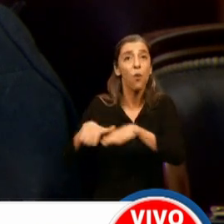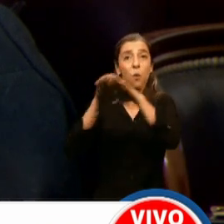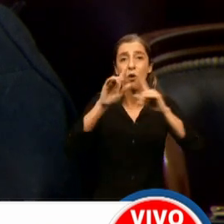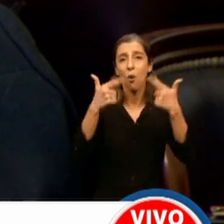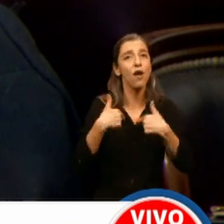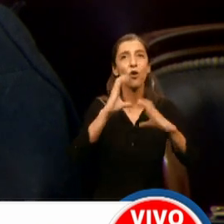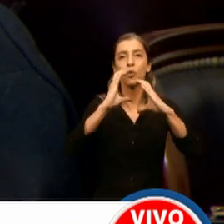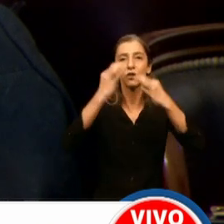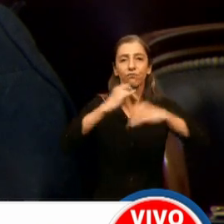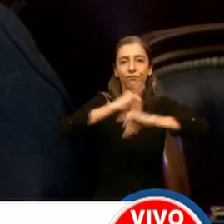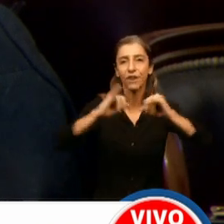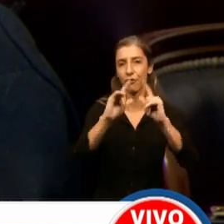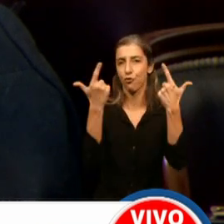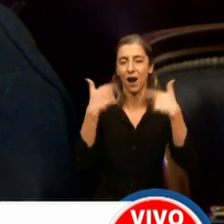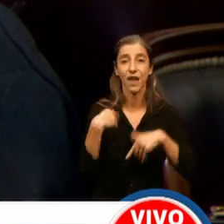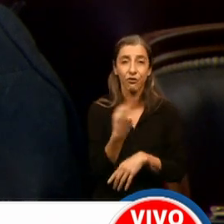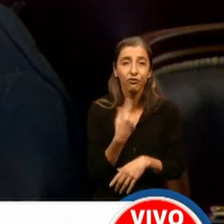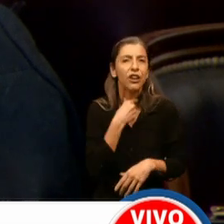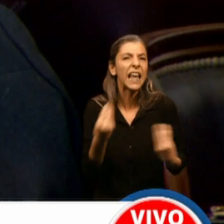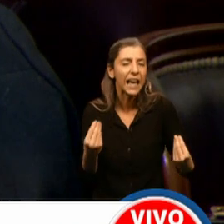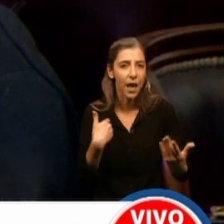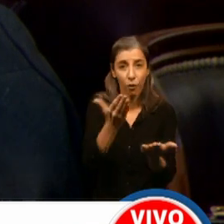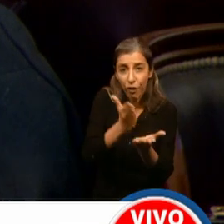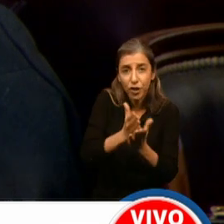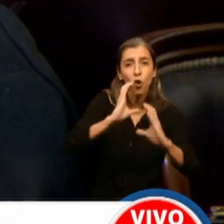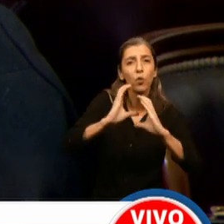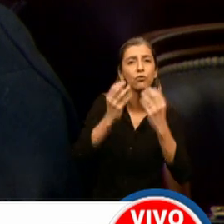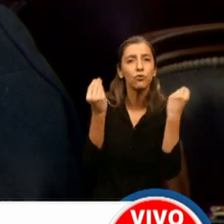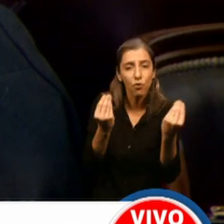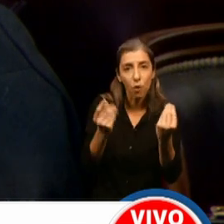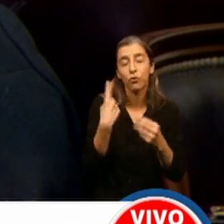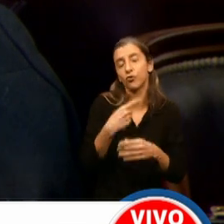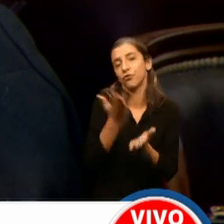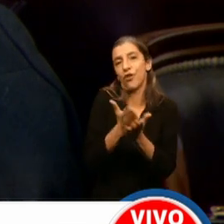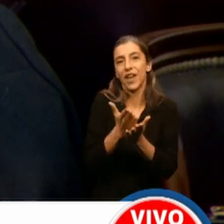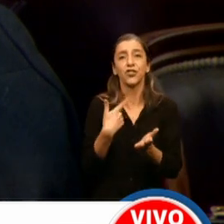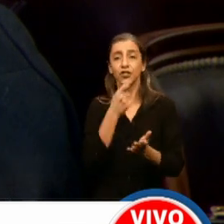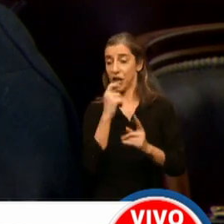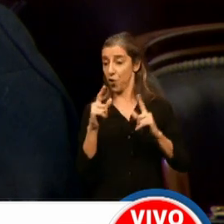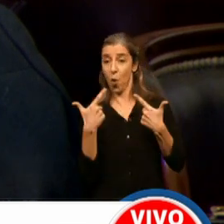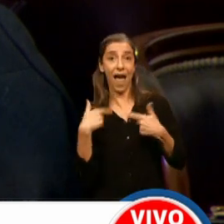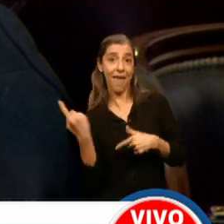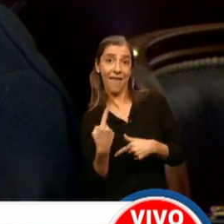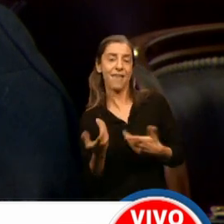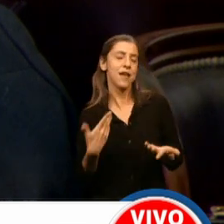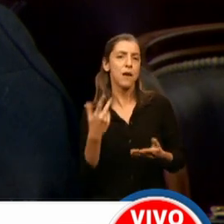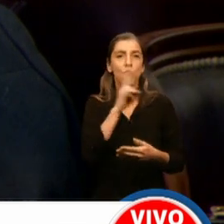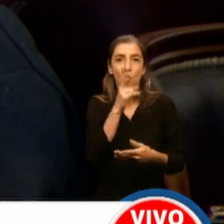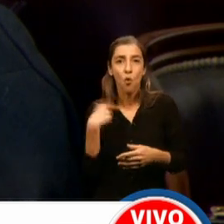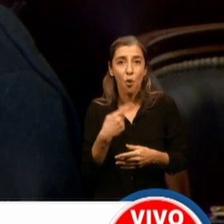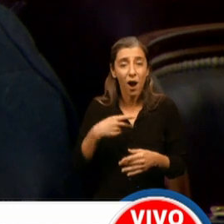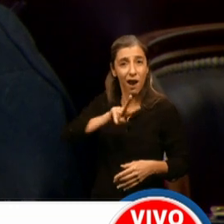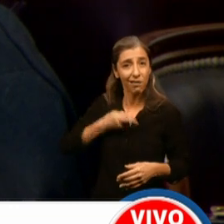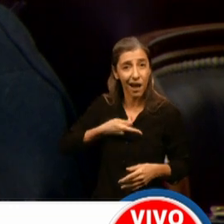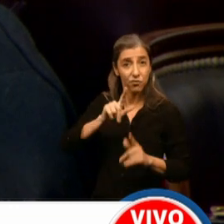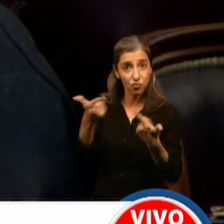debería ser qué tipo de comunicación de derecho a la comunicación es posible si faltamos nosotras la presencia de mujeres y trans